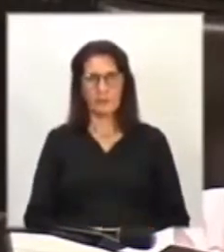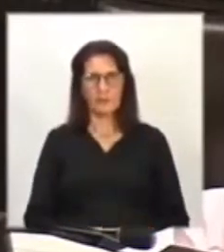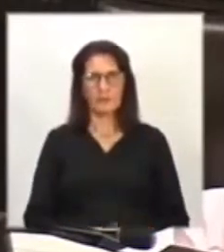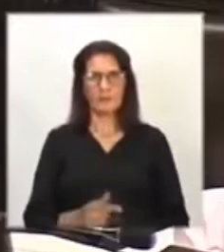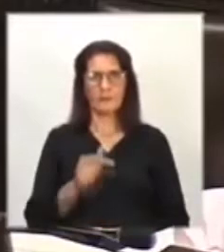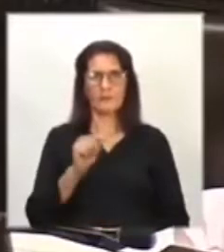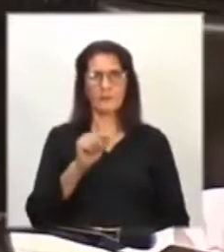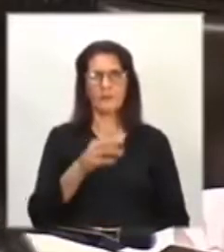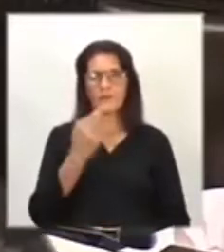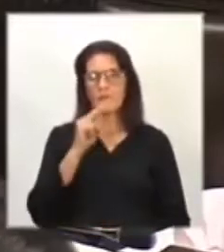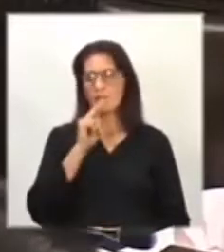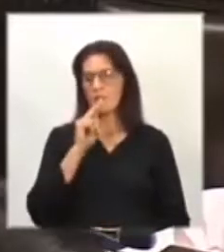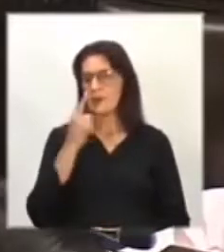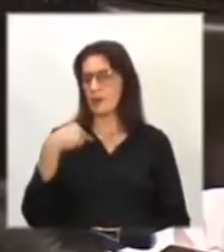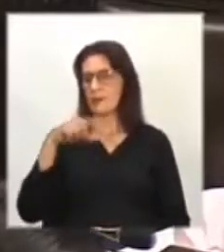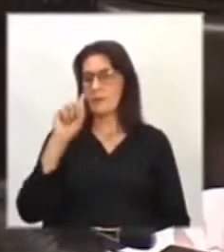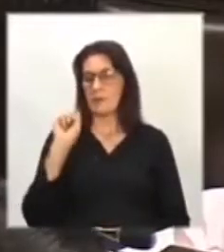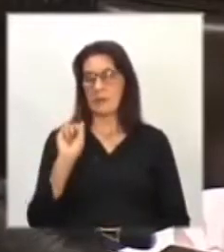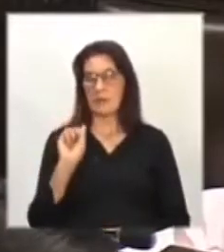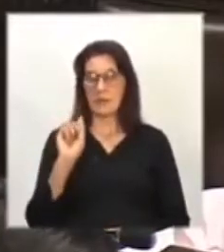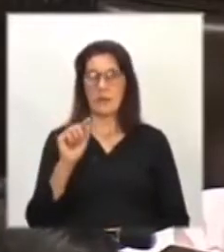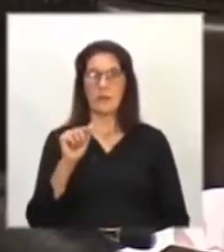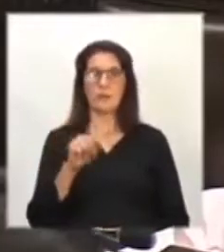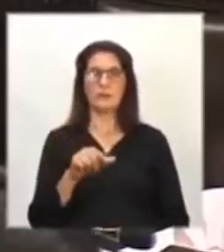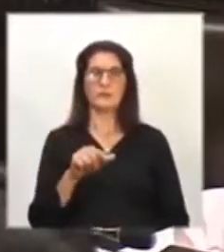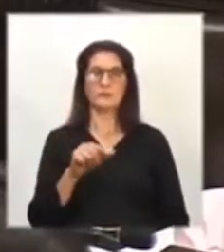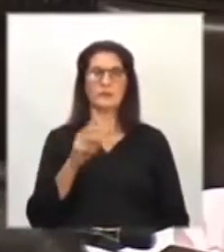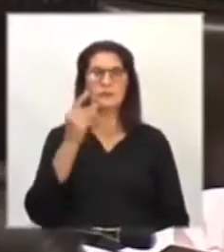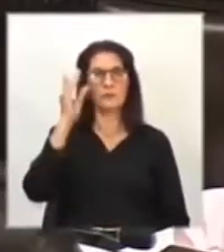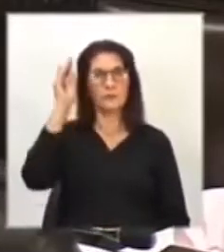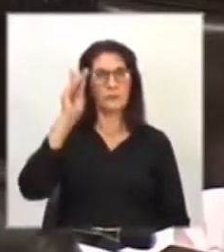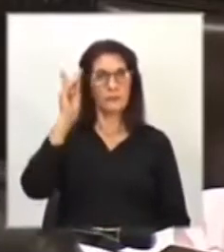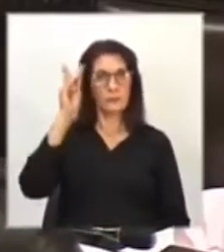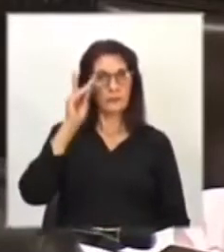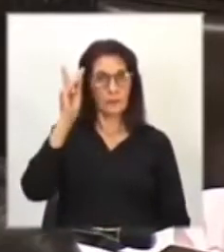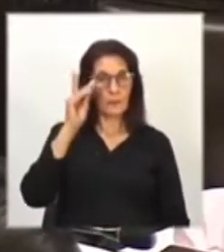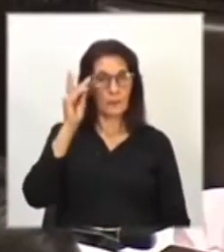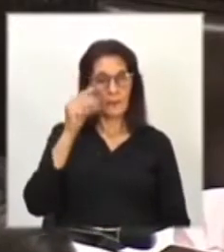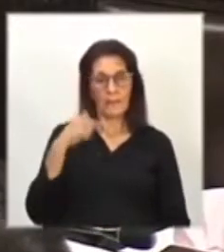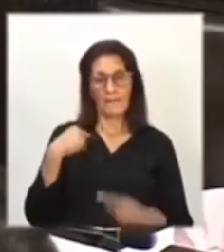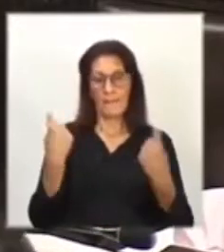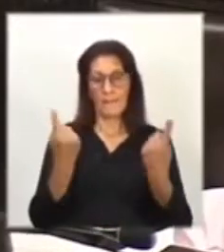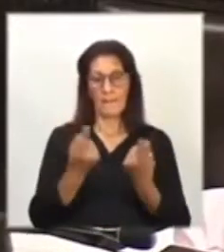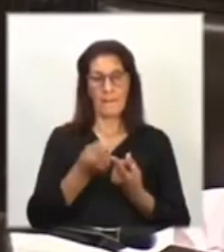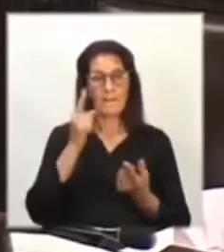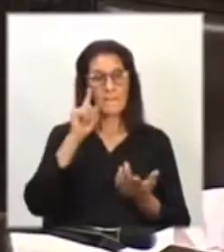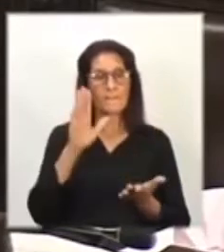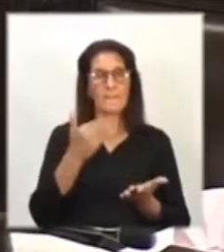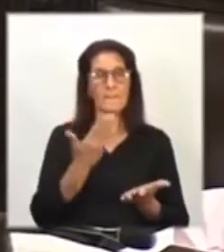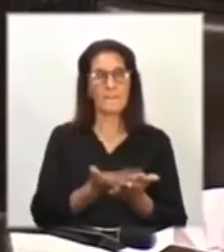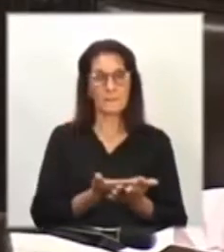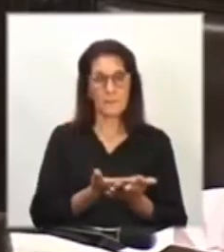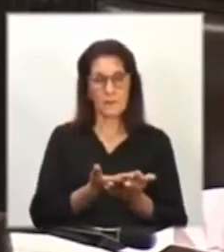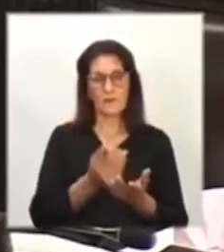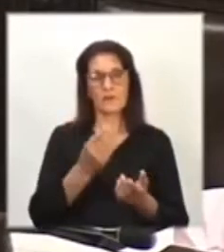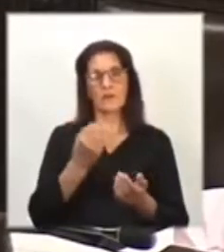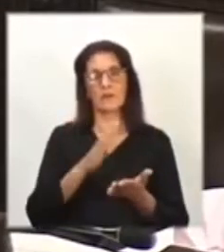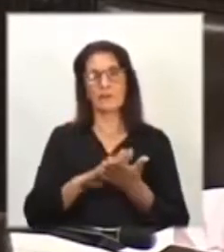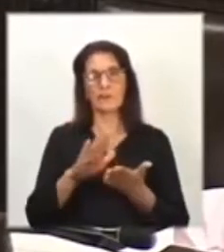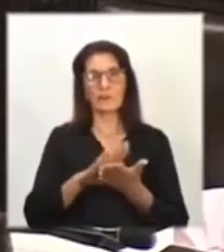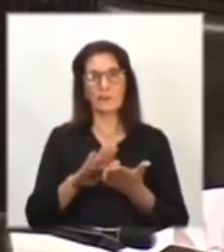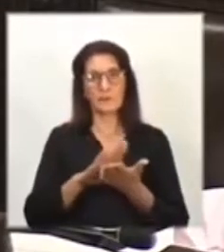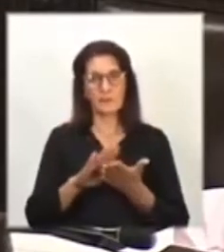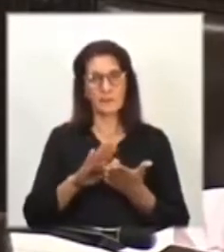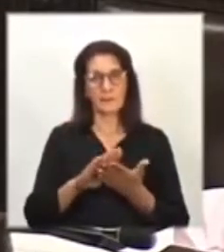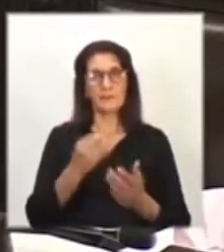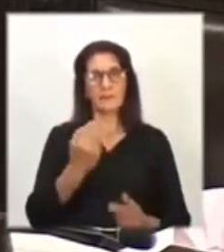Es que el viernes pasado, la bancada de diputados y diputadas del Frente Amplio presentamos un recurso de revocación